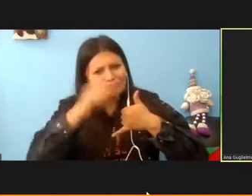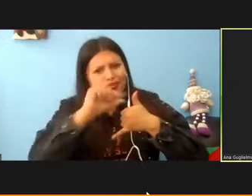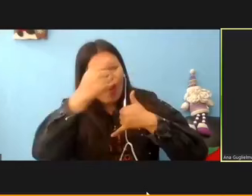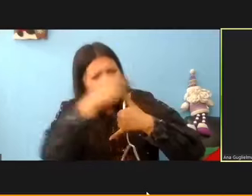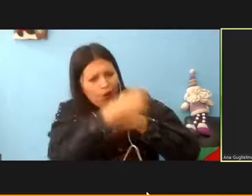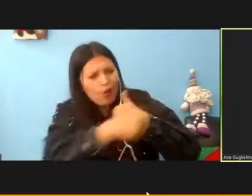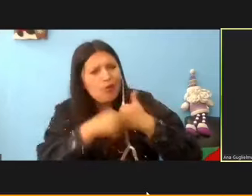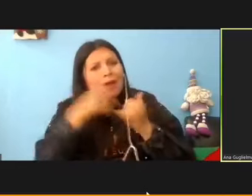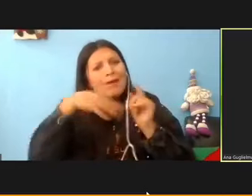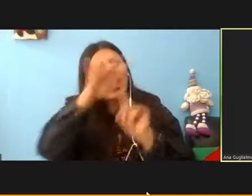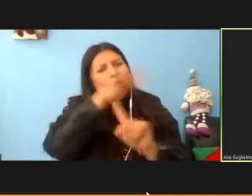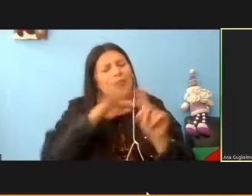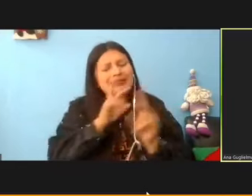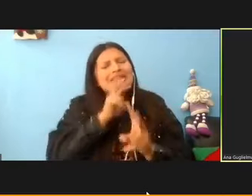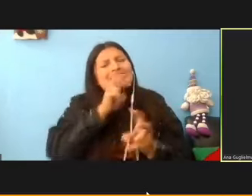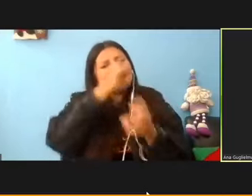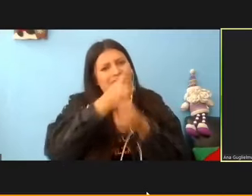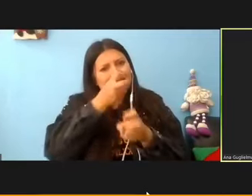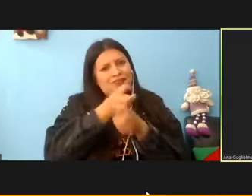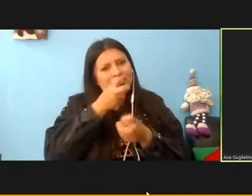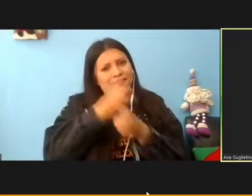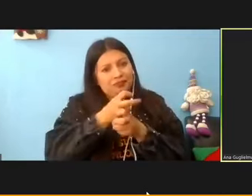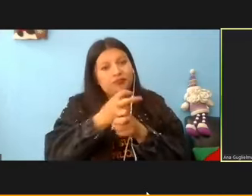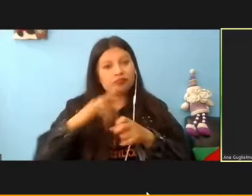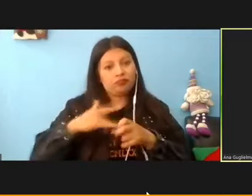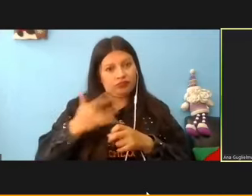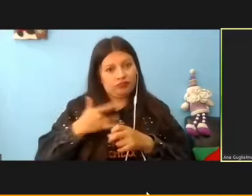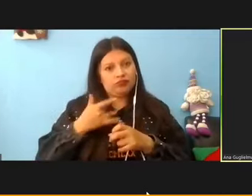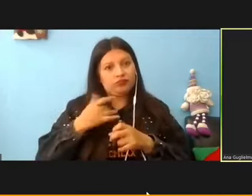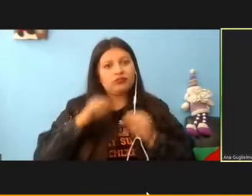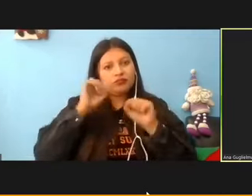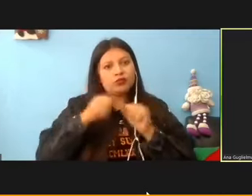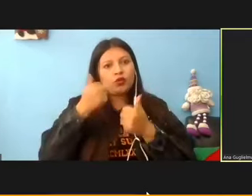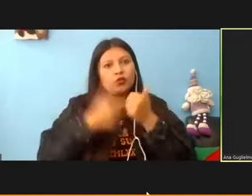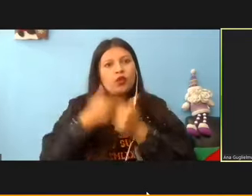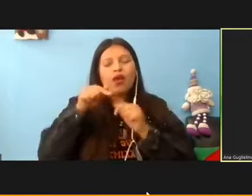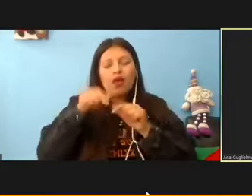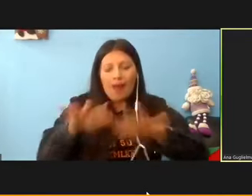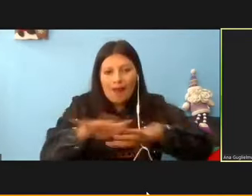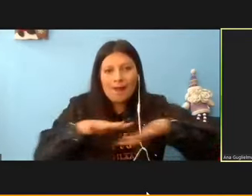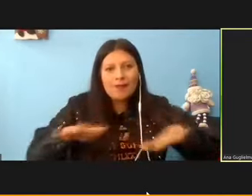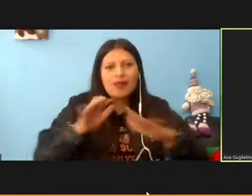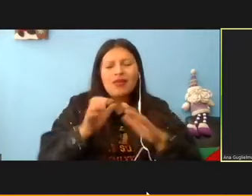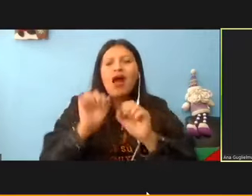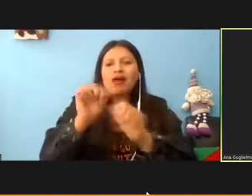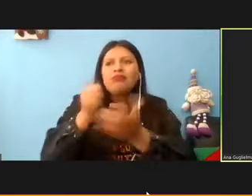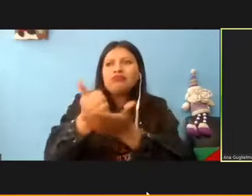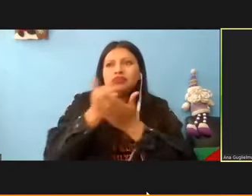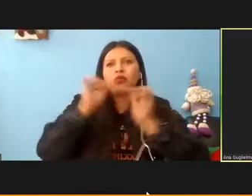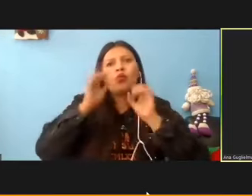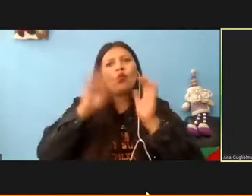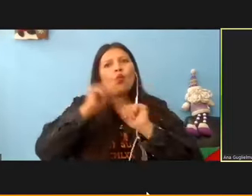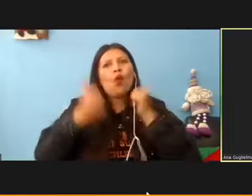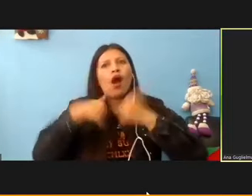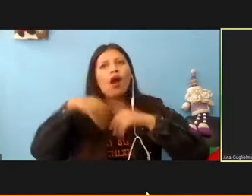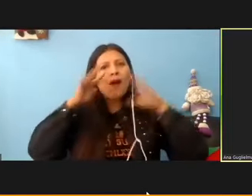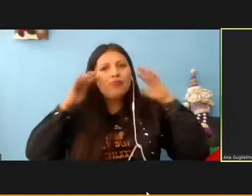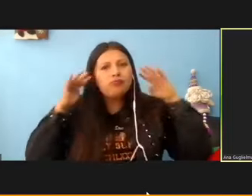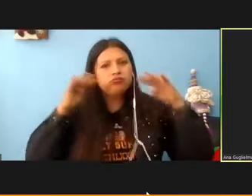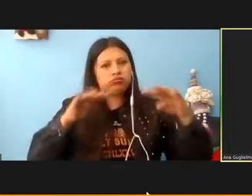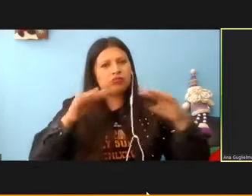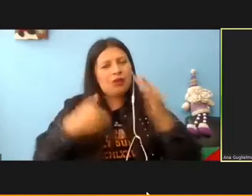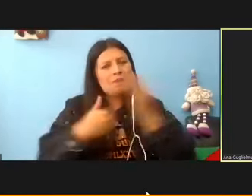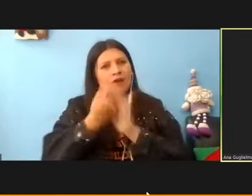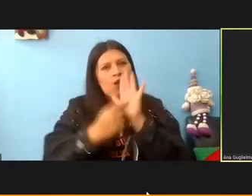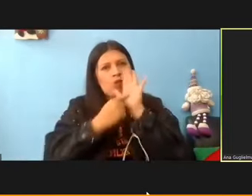contextos muy difíciles, así que también me parece que por lo menos este evento ha permitido visibilizar, poner en